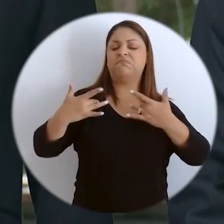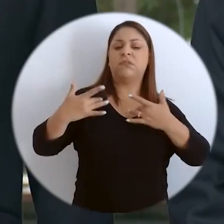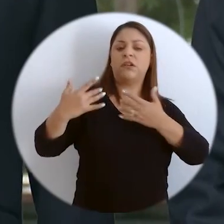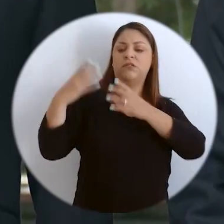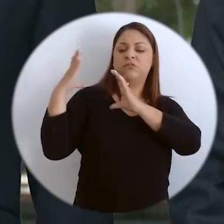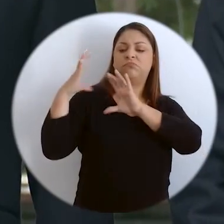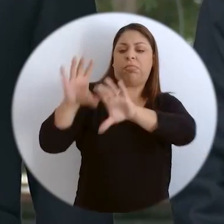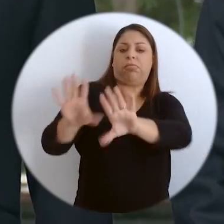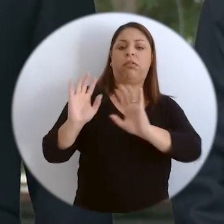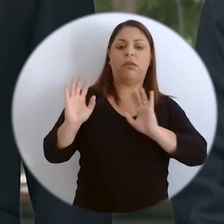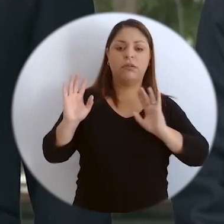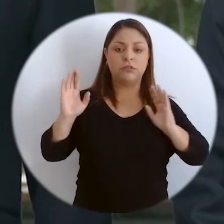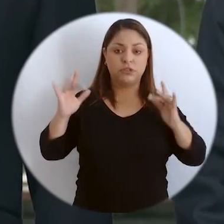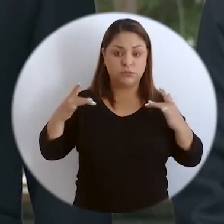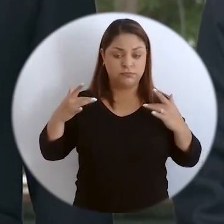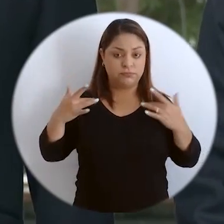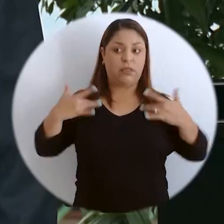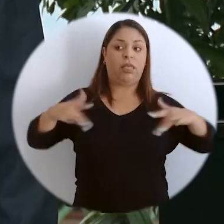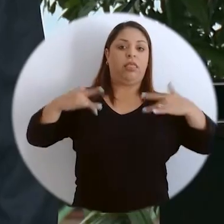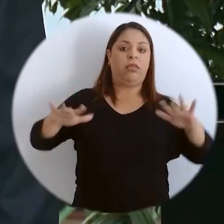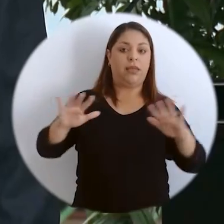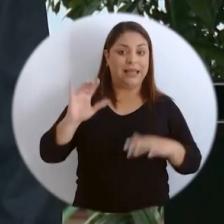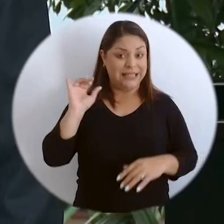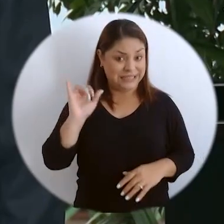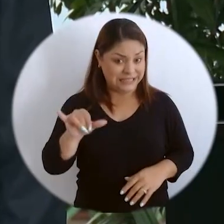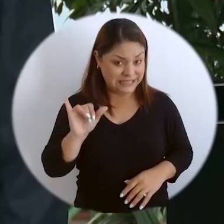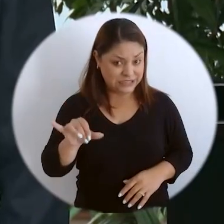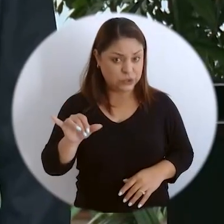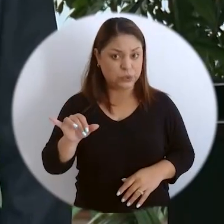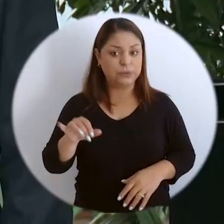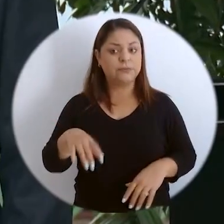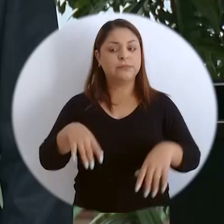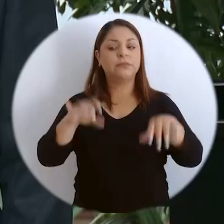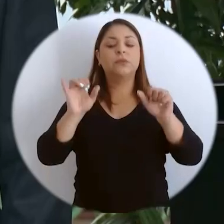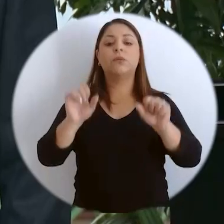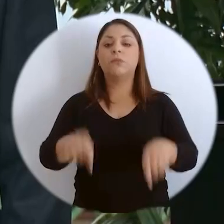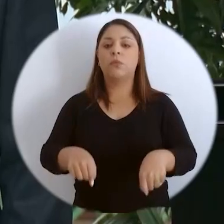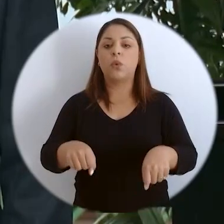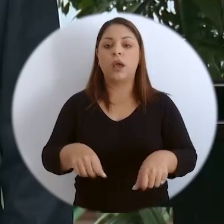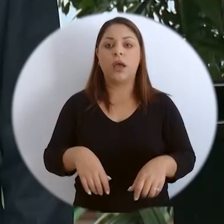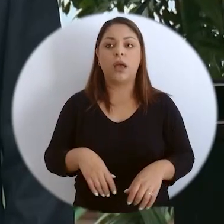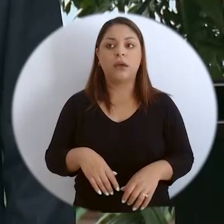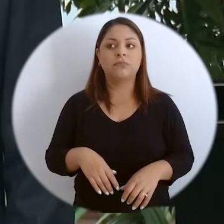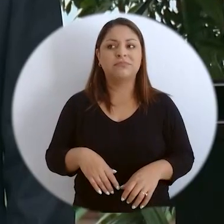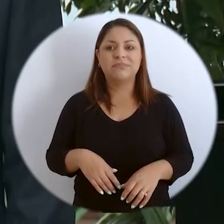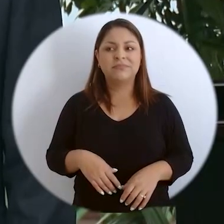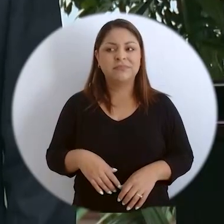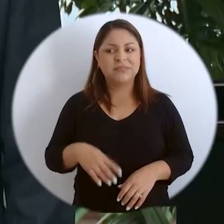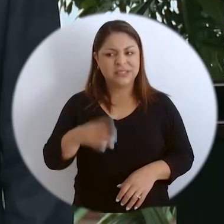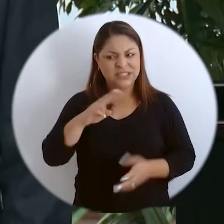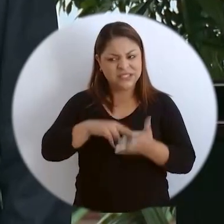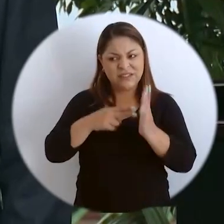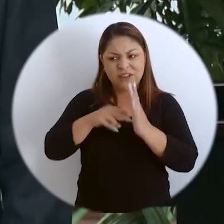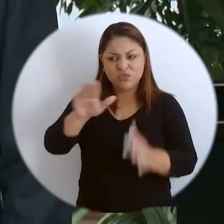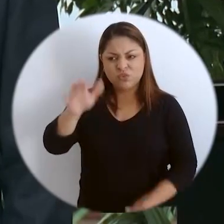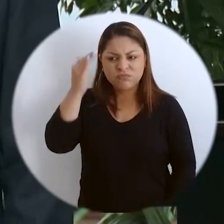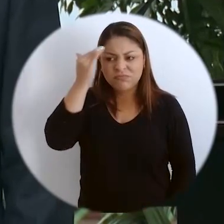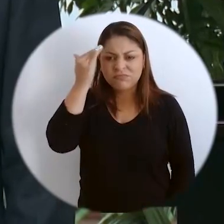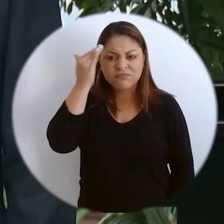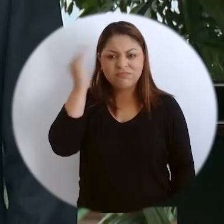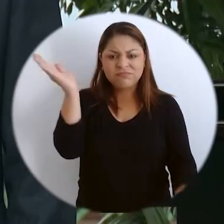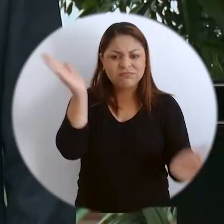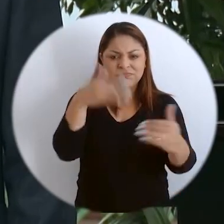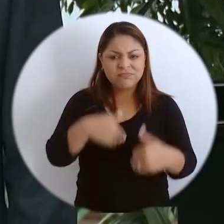la responsabilidad, que puede estar respondiendo tanto al desconocimiento de lo que es